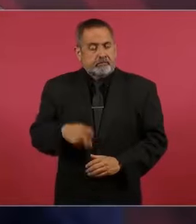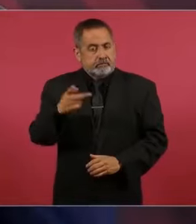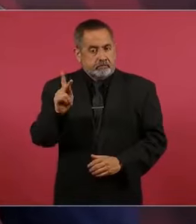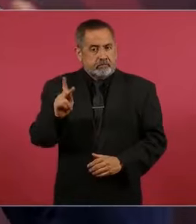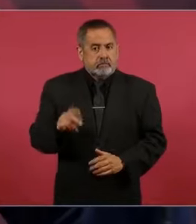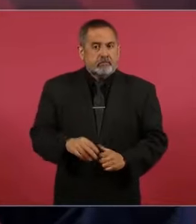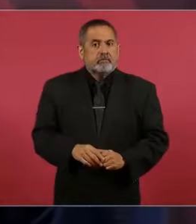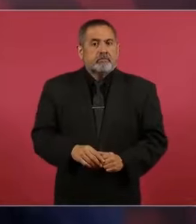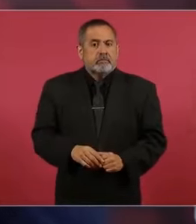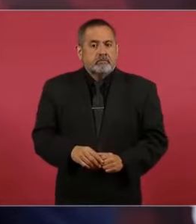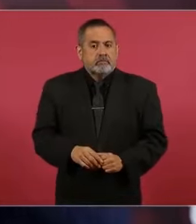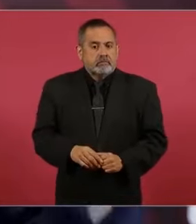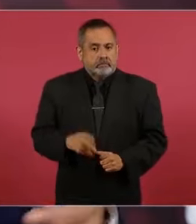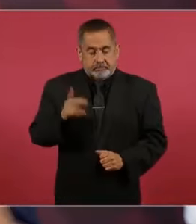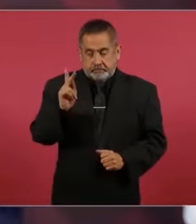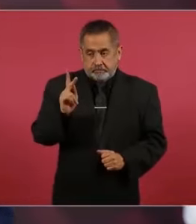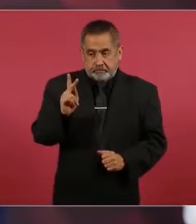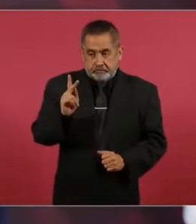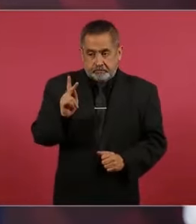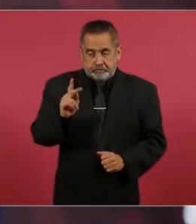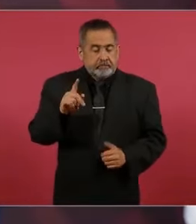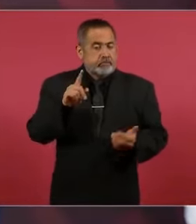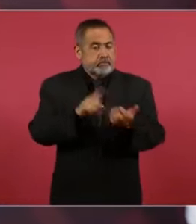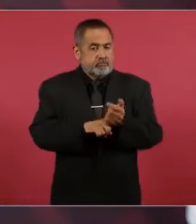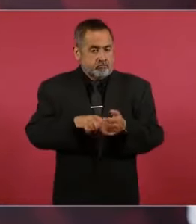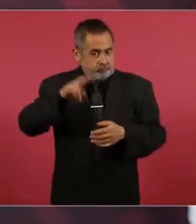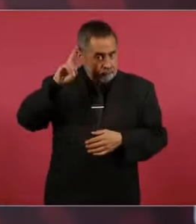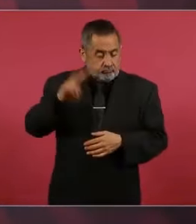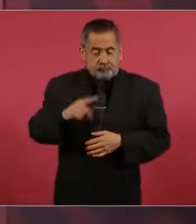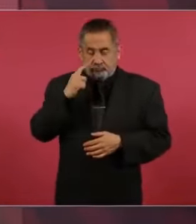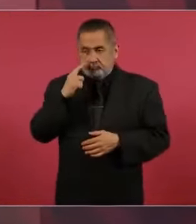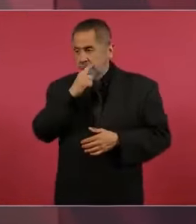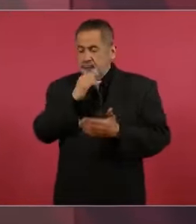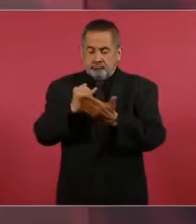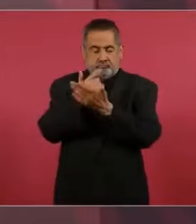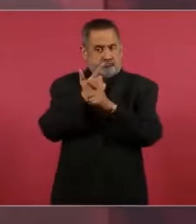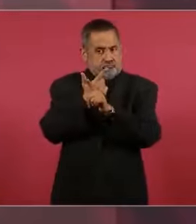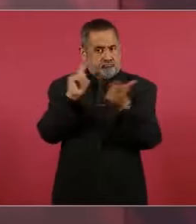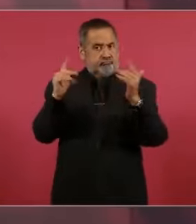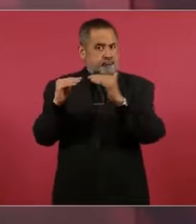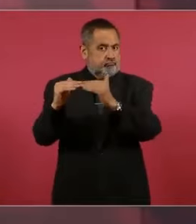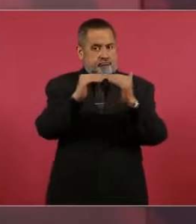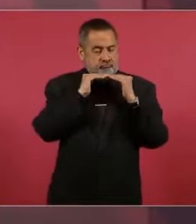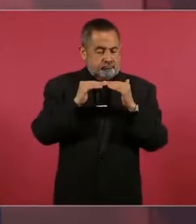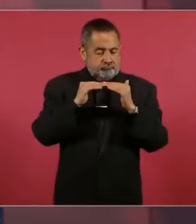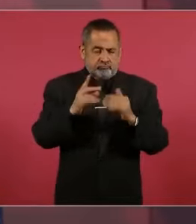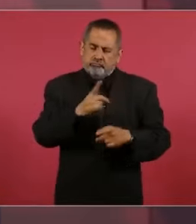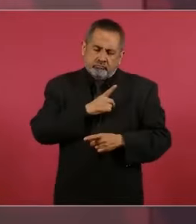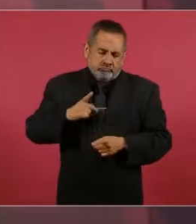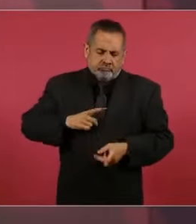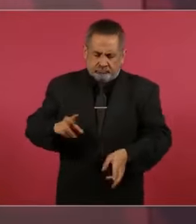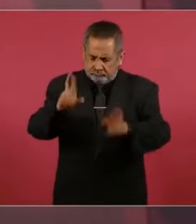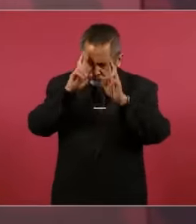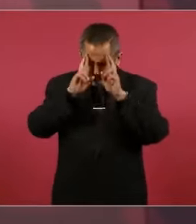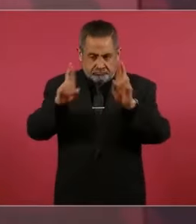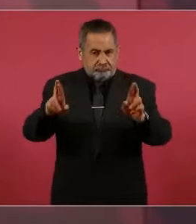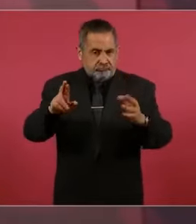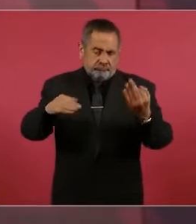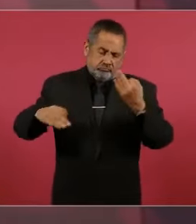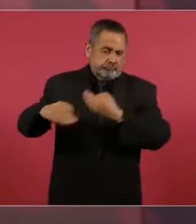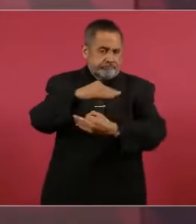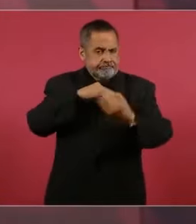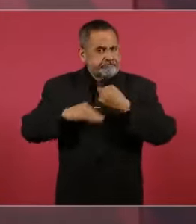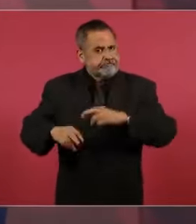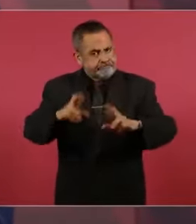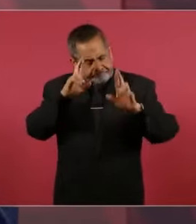Pero en una auténtica democracia se tiene que respetar a